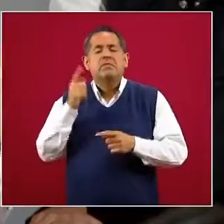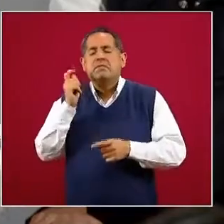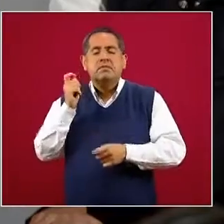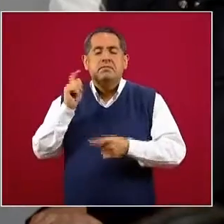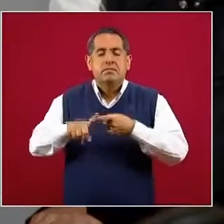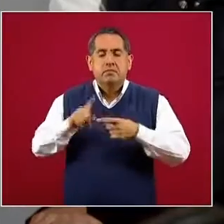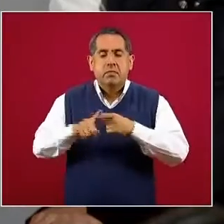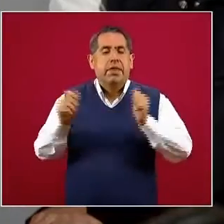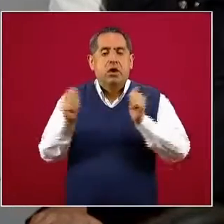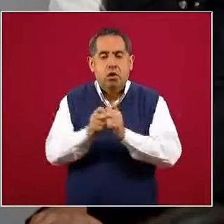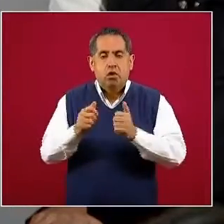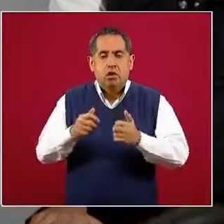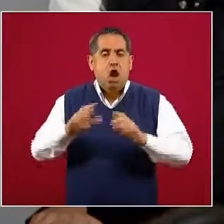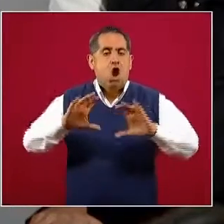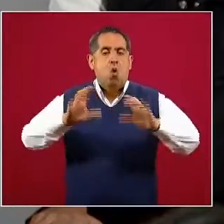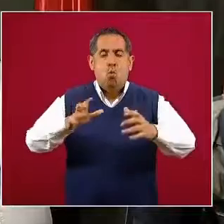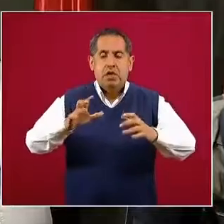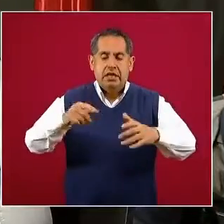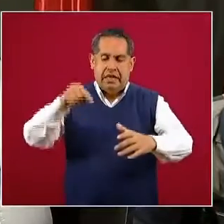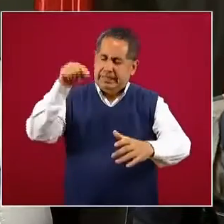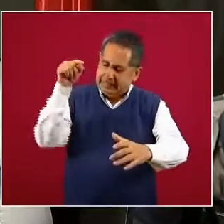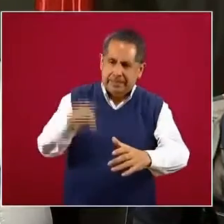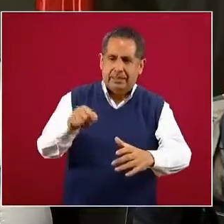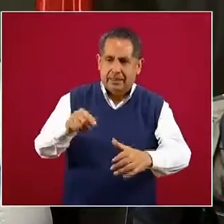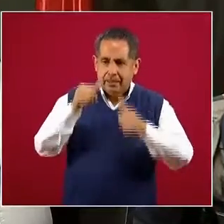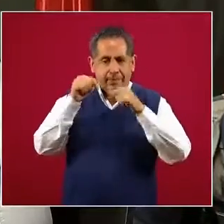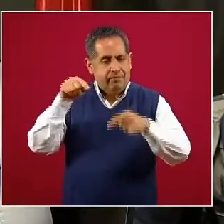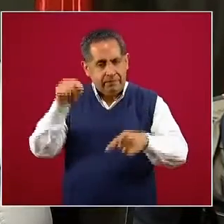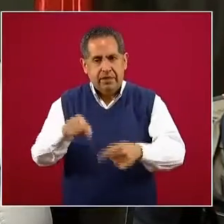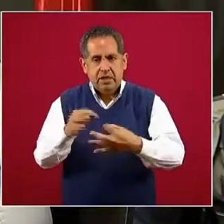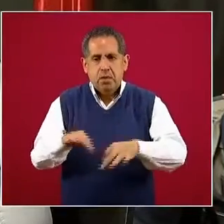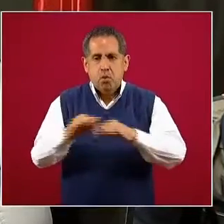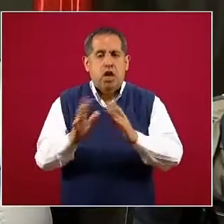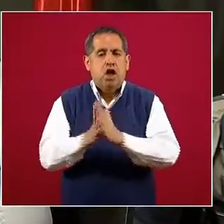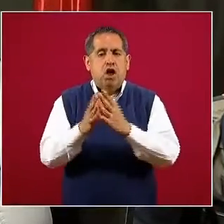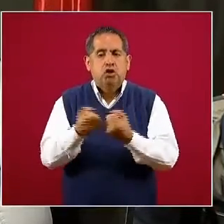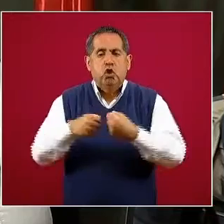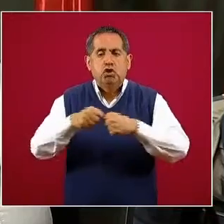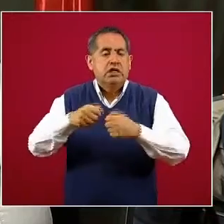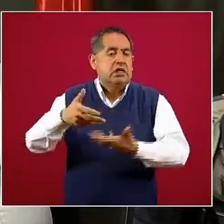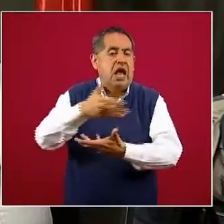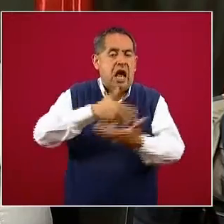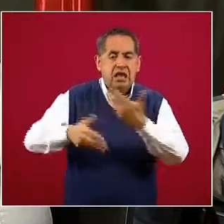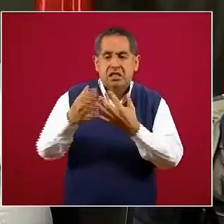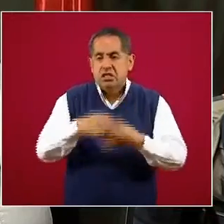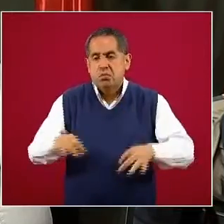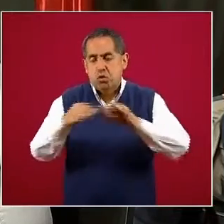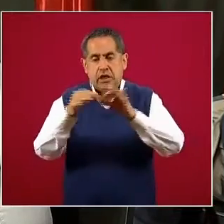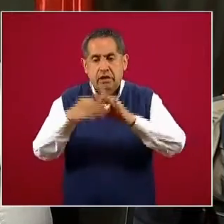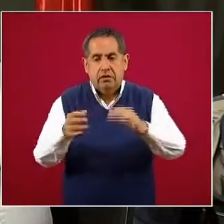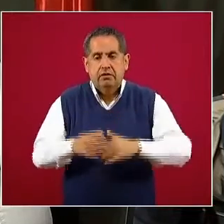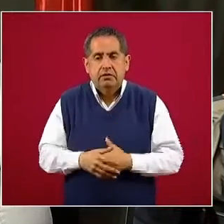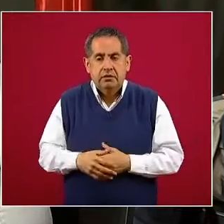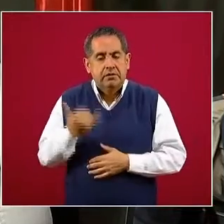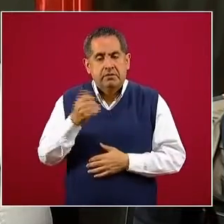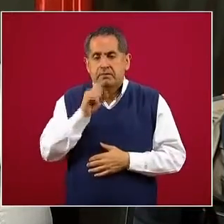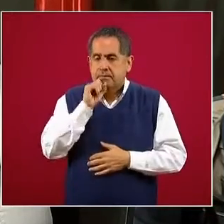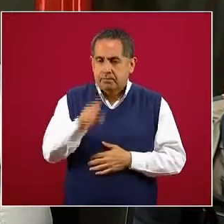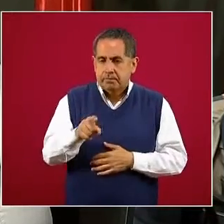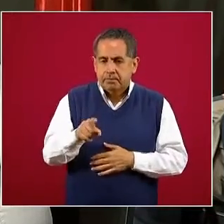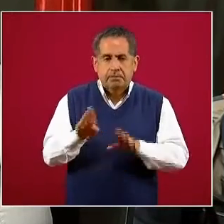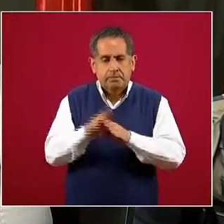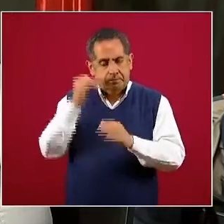Sí, la parte que corresponde en este momento, más allá de otra construcción de otro hospital temporal como el